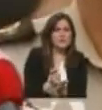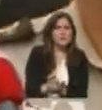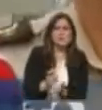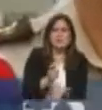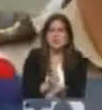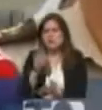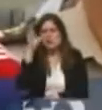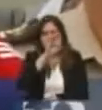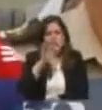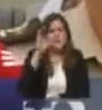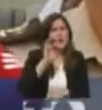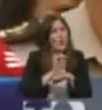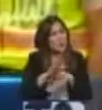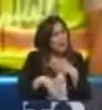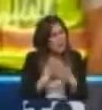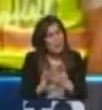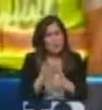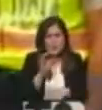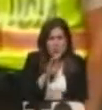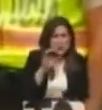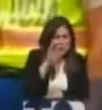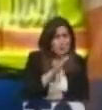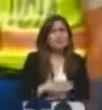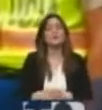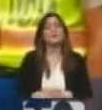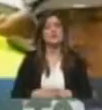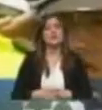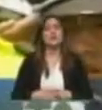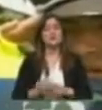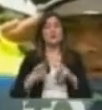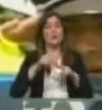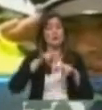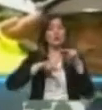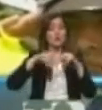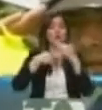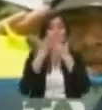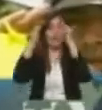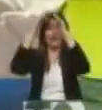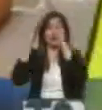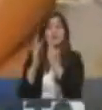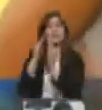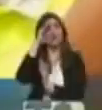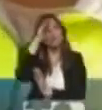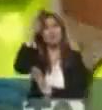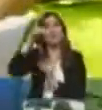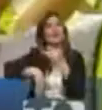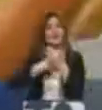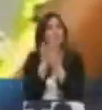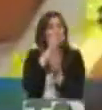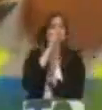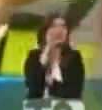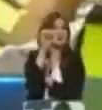esa persona a nivel nacional. Al mismo tiempo se advirtió el inicio de la construcción de nuevas UPC para acoger a los nuevos